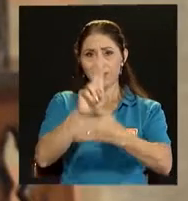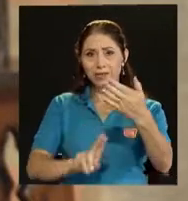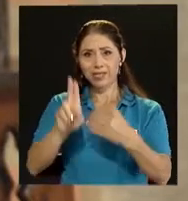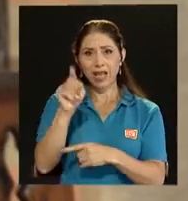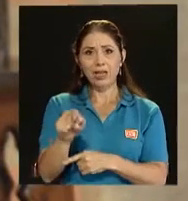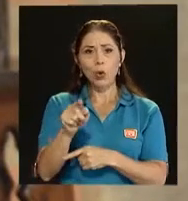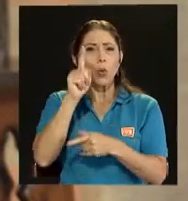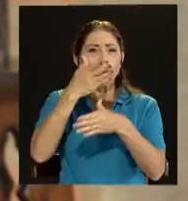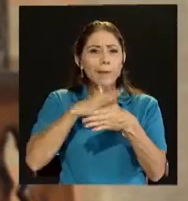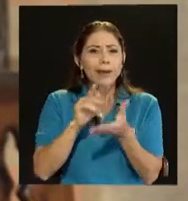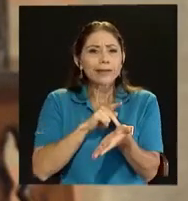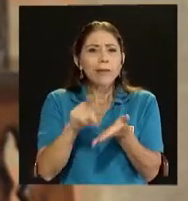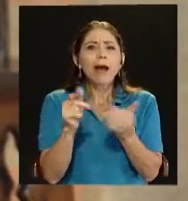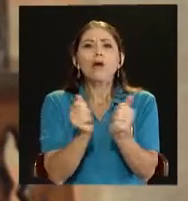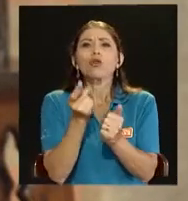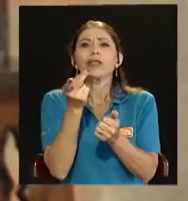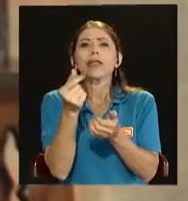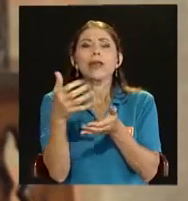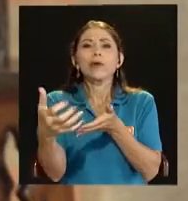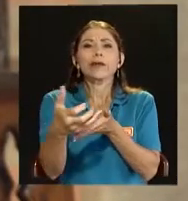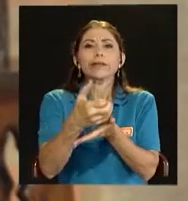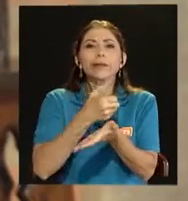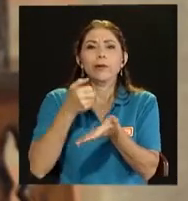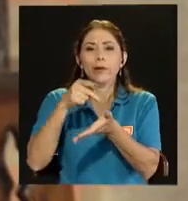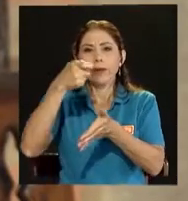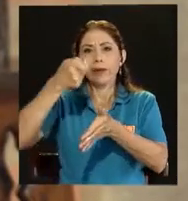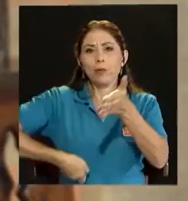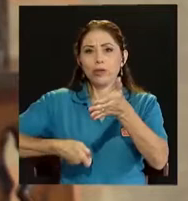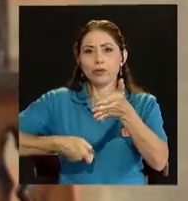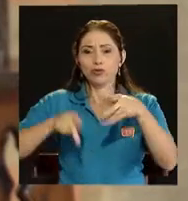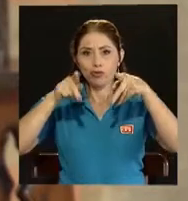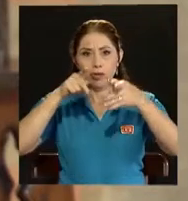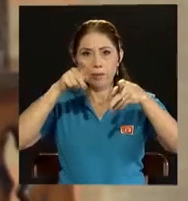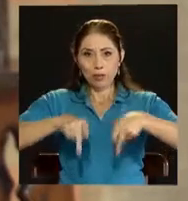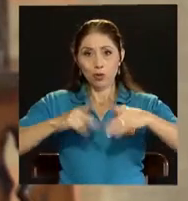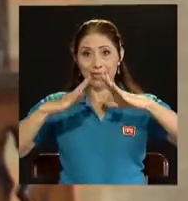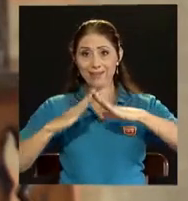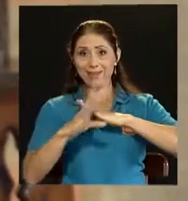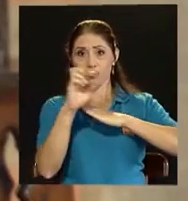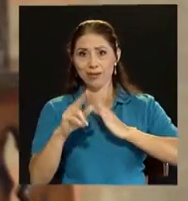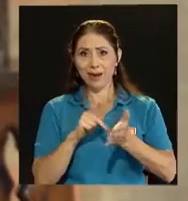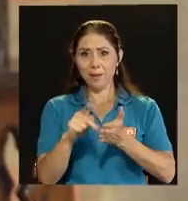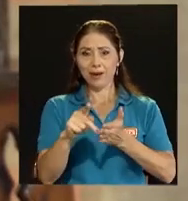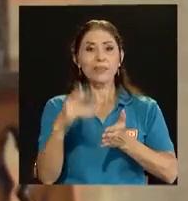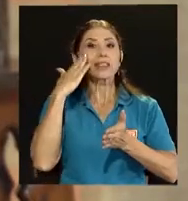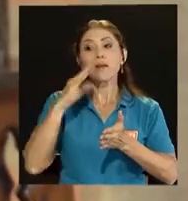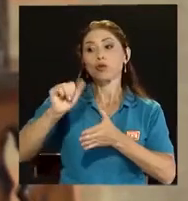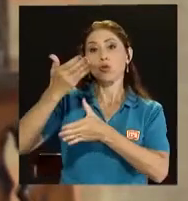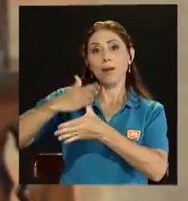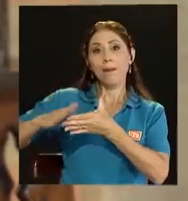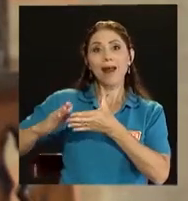paga parcialmente con los impuestos que tributan los habitantes de este país. Como sabemos, la otra parte se va de